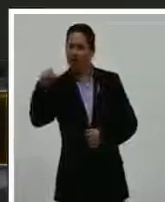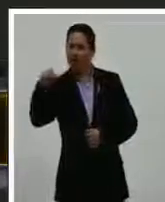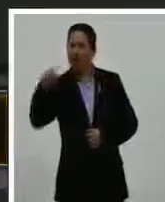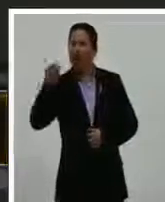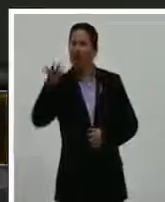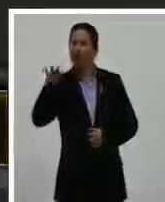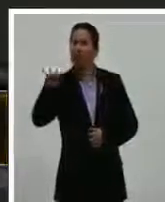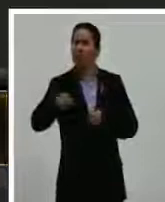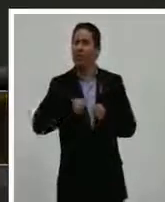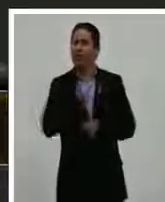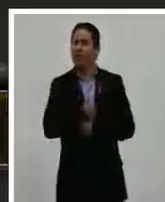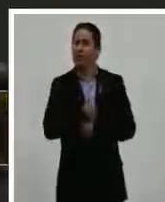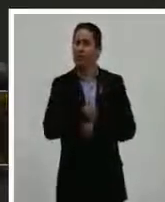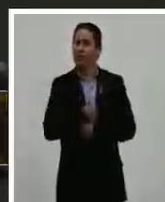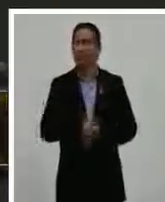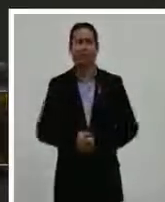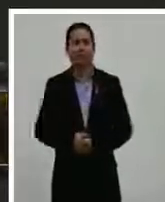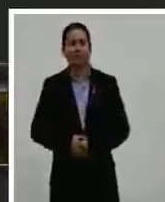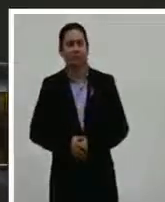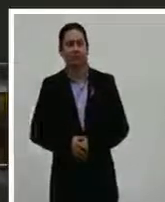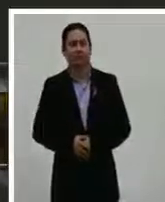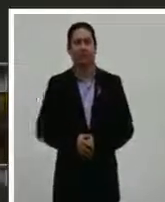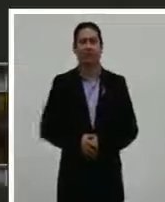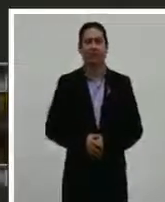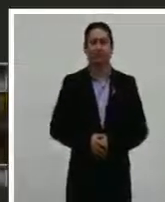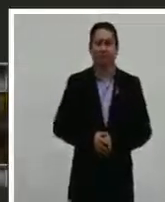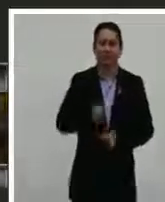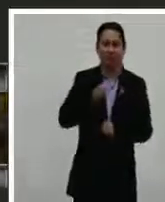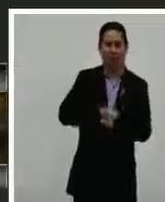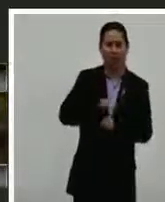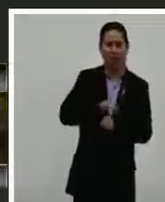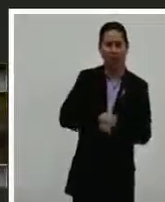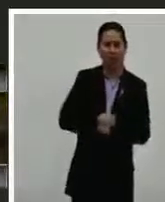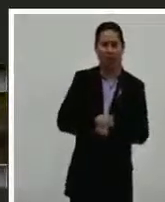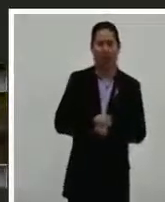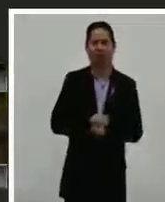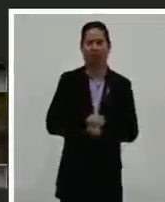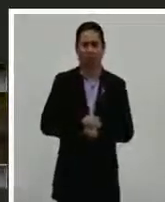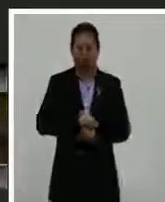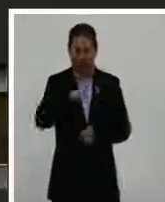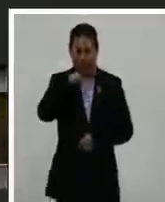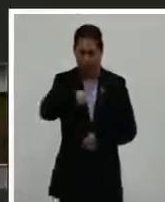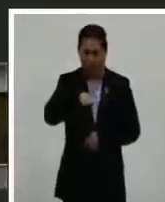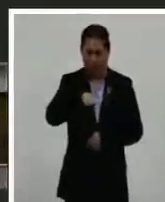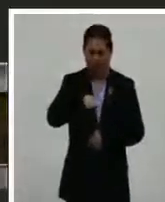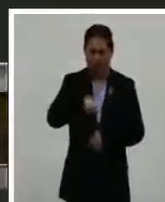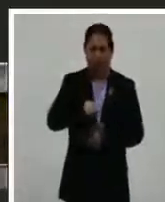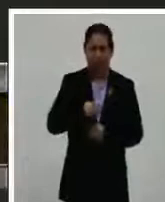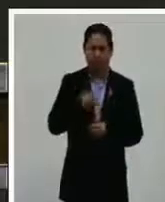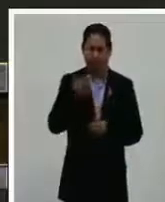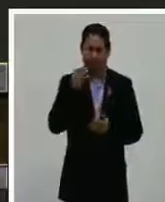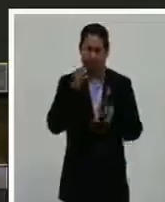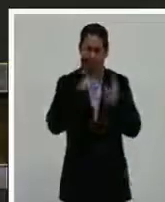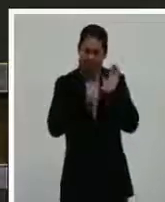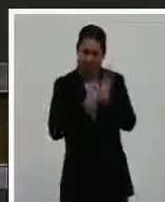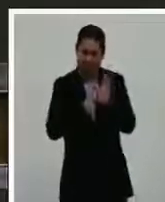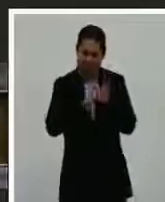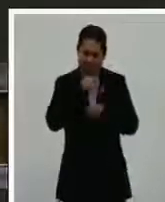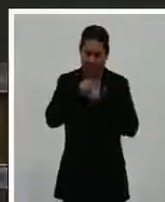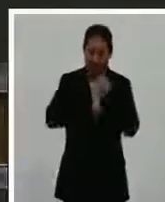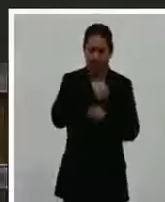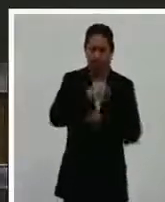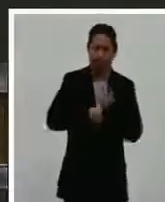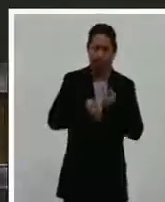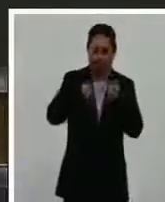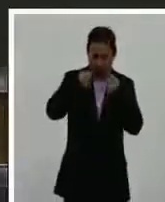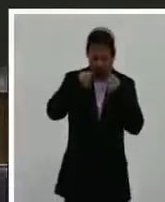19 años amigos y amigas el dictamen que hoy tenemos a discusión garantiza el